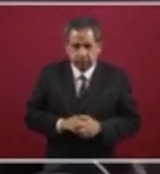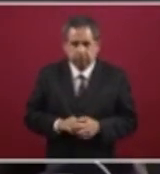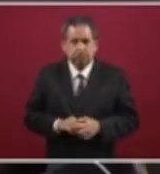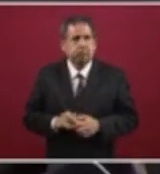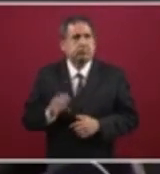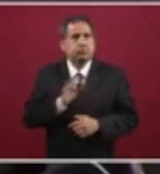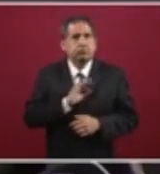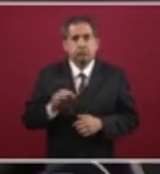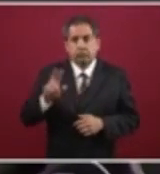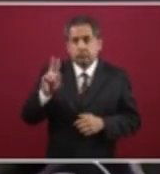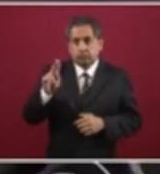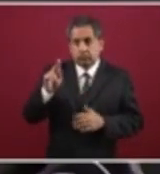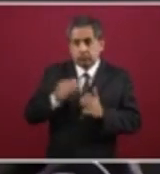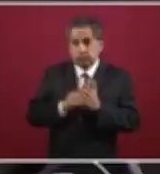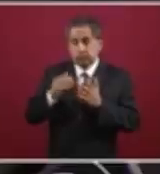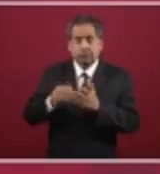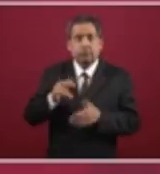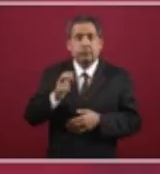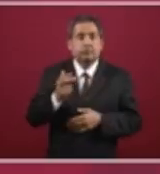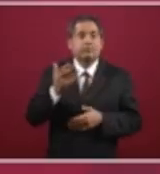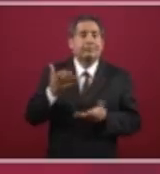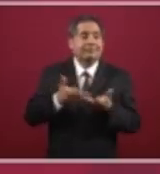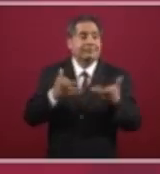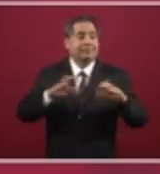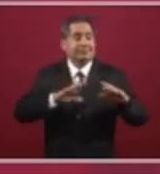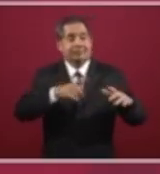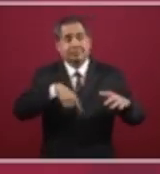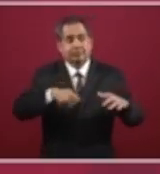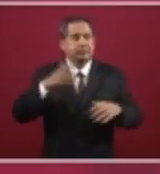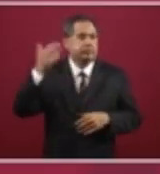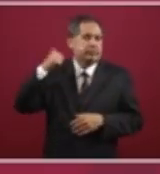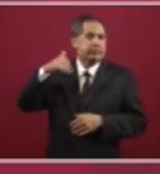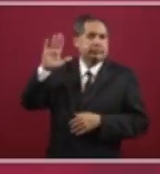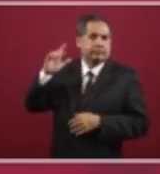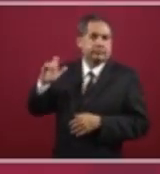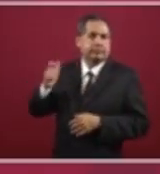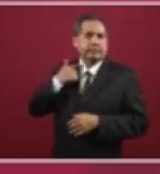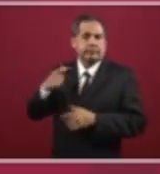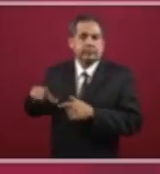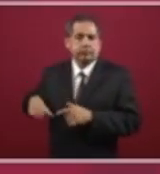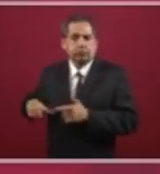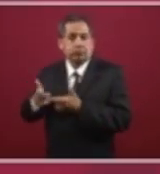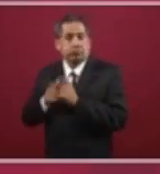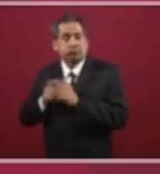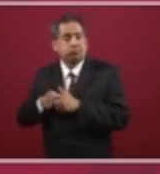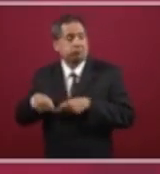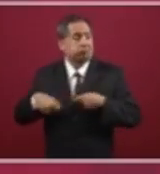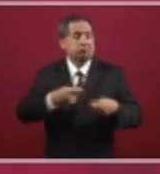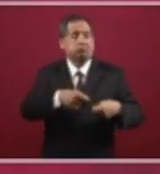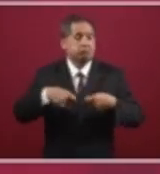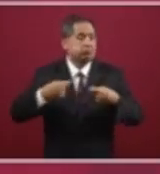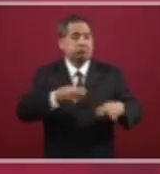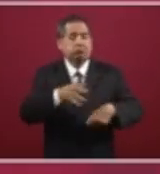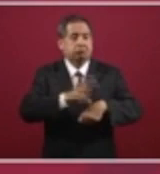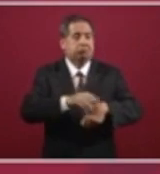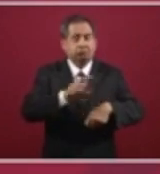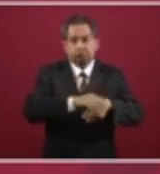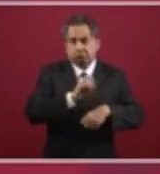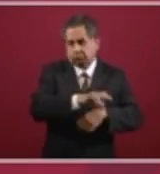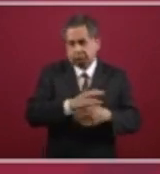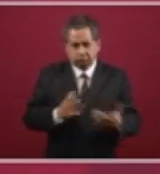Alrededor de 80 millones de hectáreas en el periodo neoliberal. Nunca en la historia de